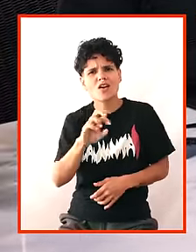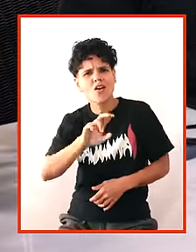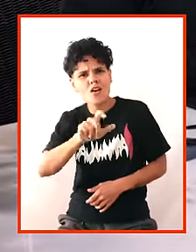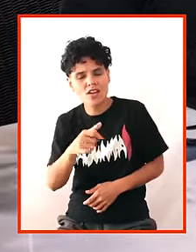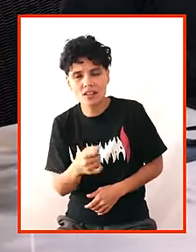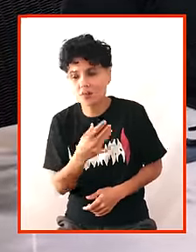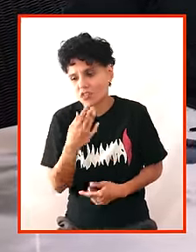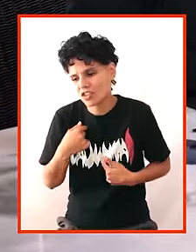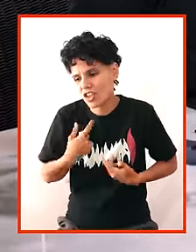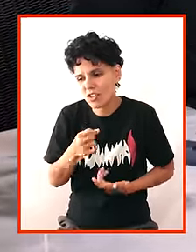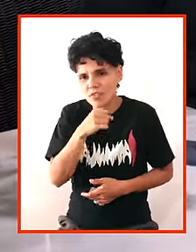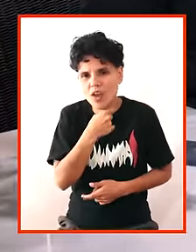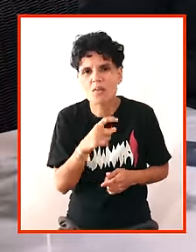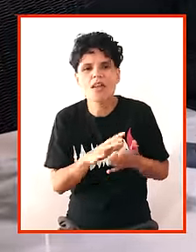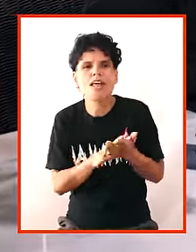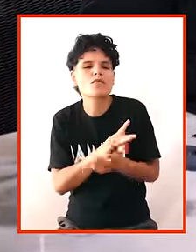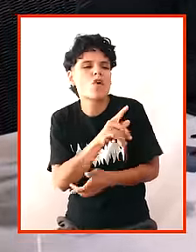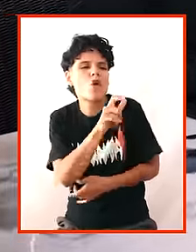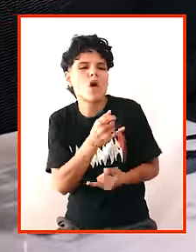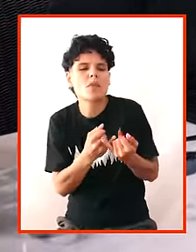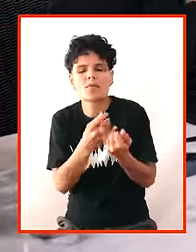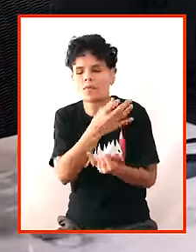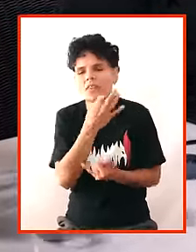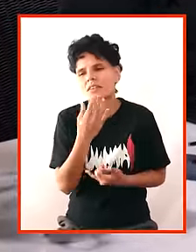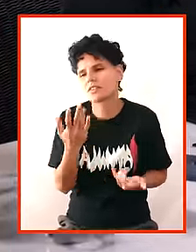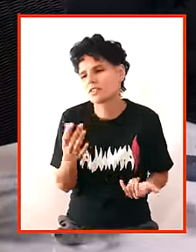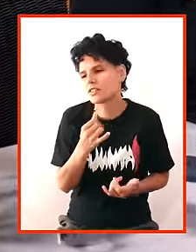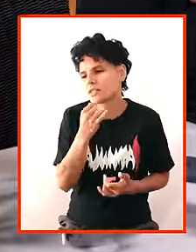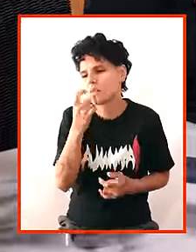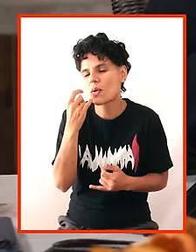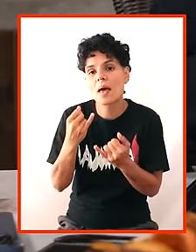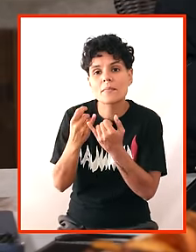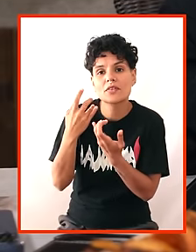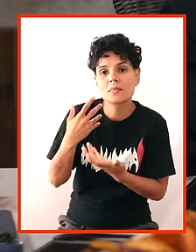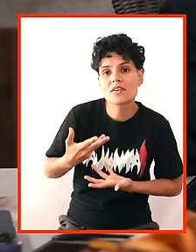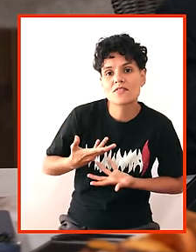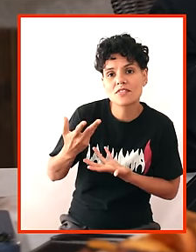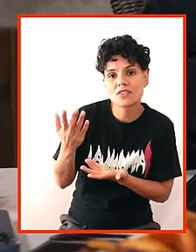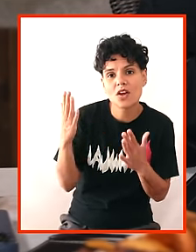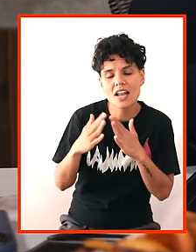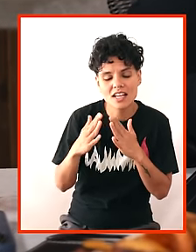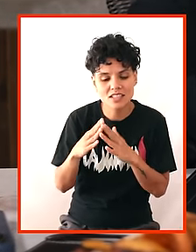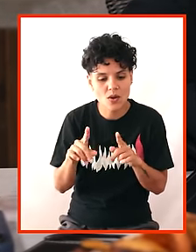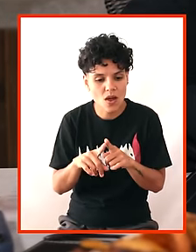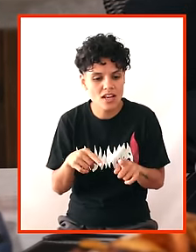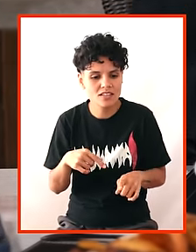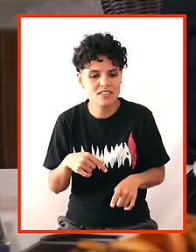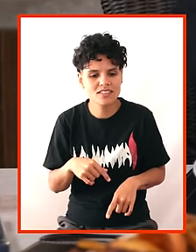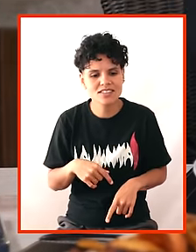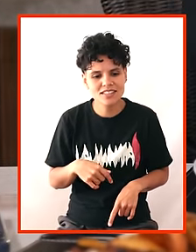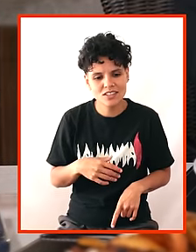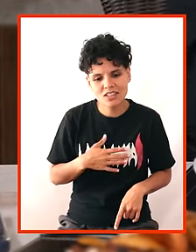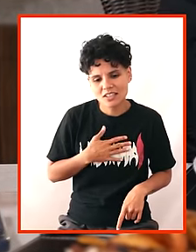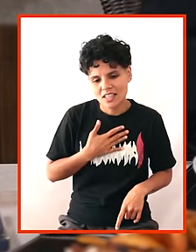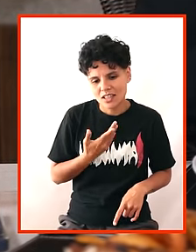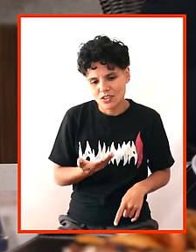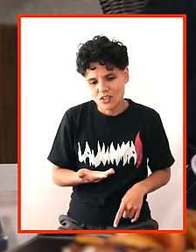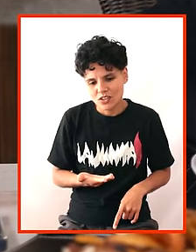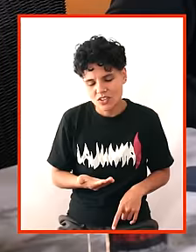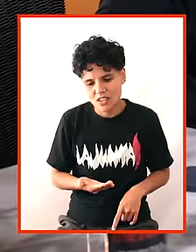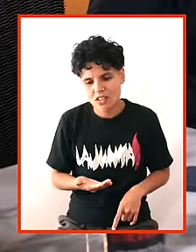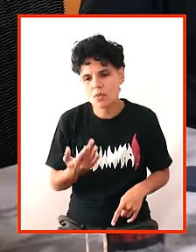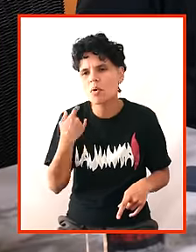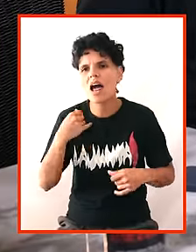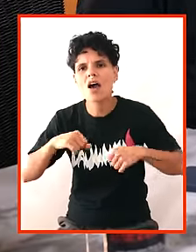dijera un amigo, oye, weón, Jorge González te invitó a la casa, sería como. Ahora que tengo 50 y tantos, sería una emoción así, imagino cuando más joven en otro